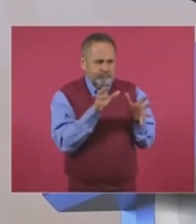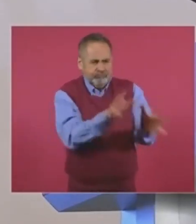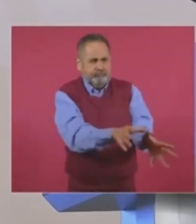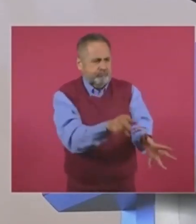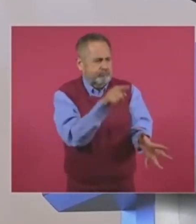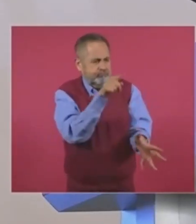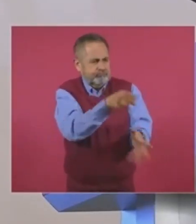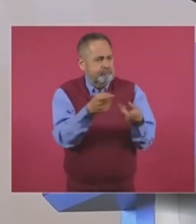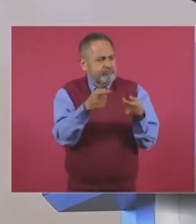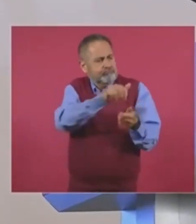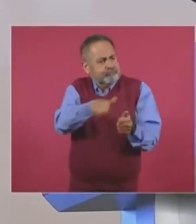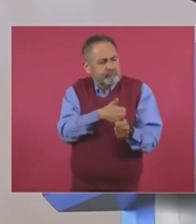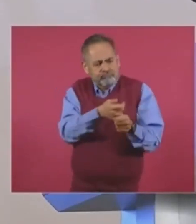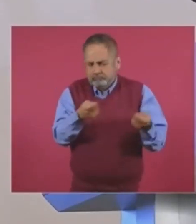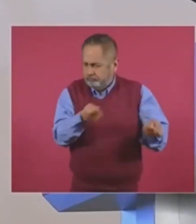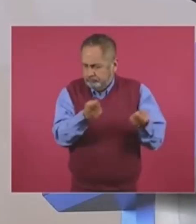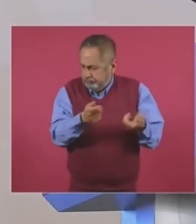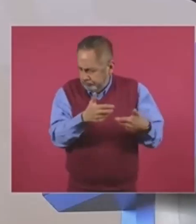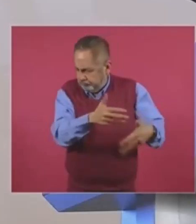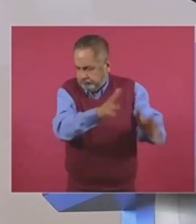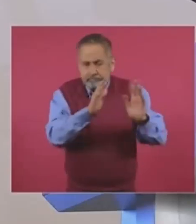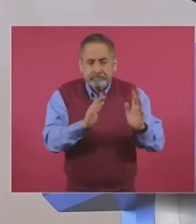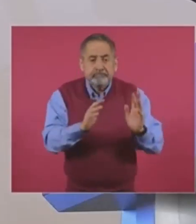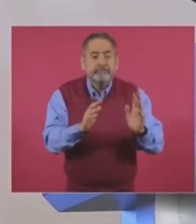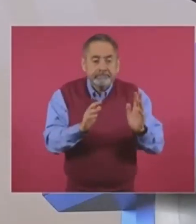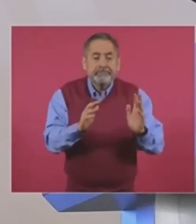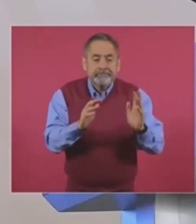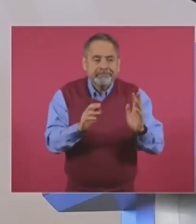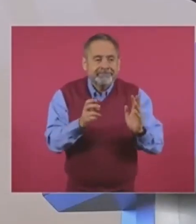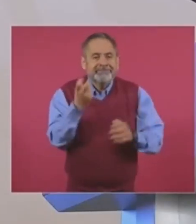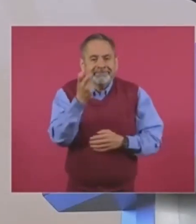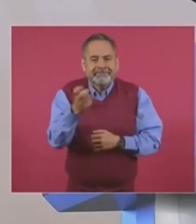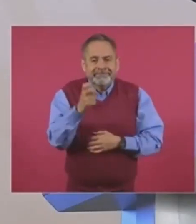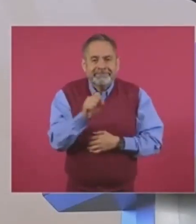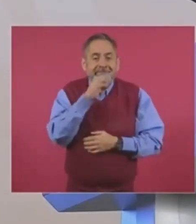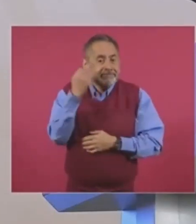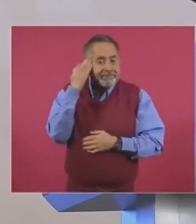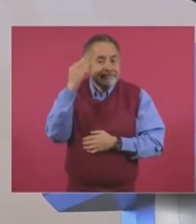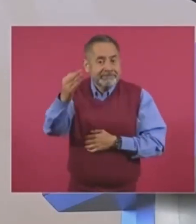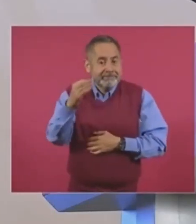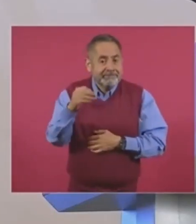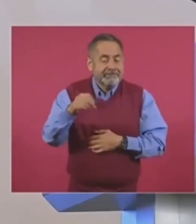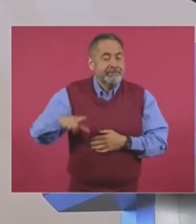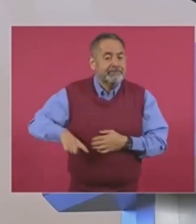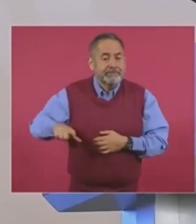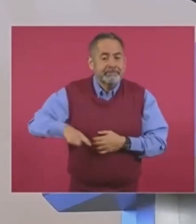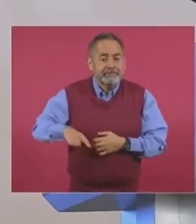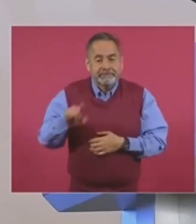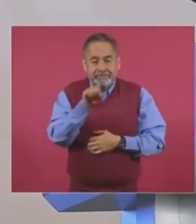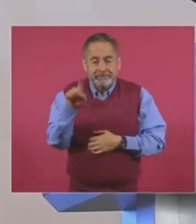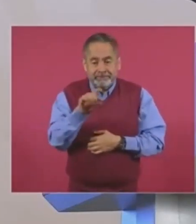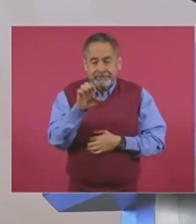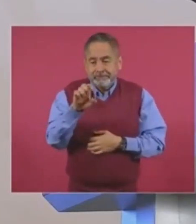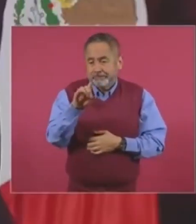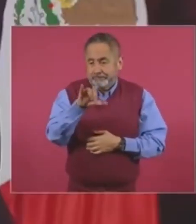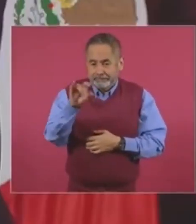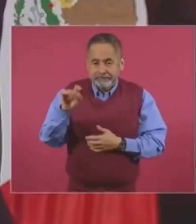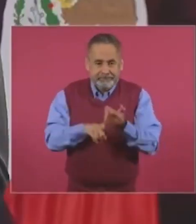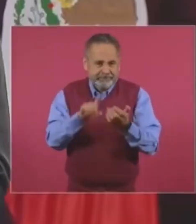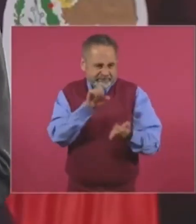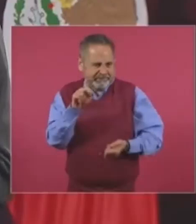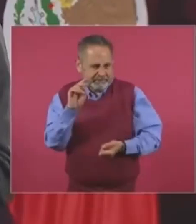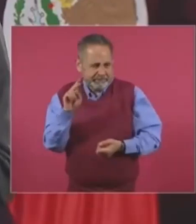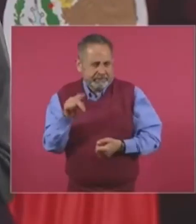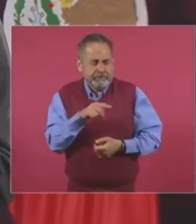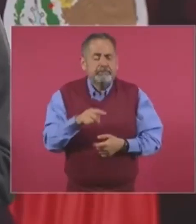Como en el gobierno de Zedillo se llegó al extremo de que el